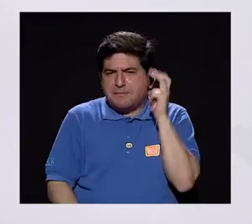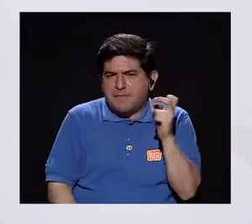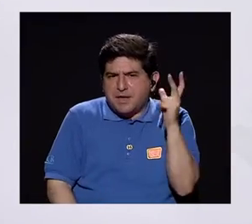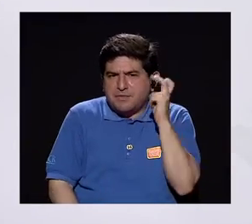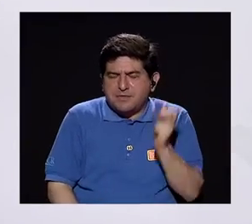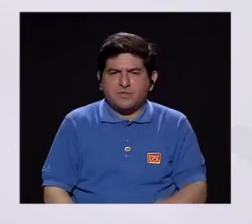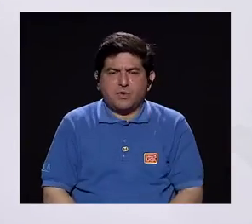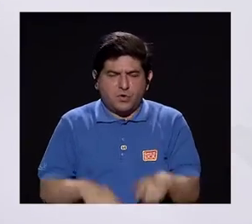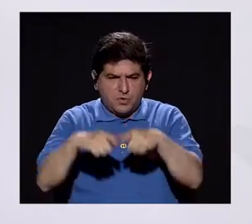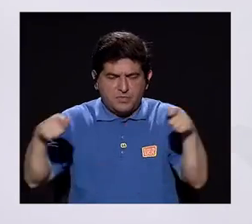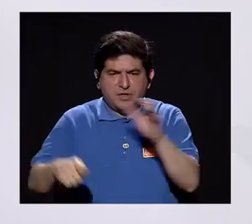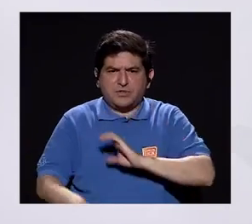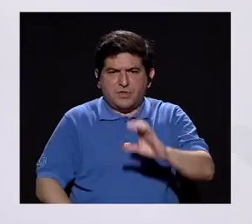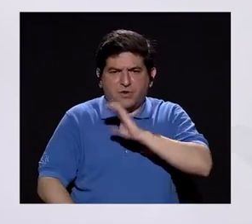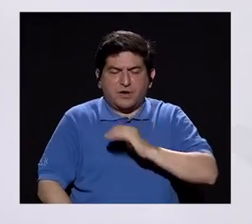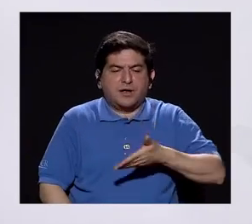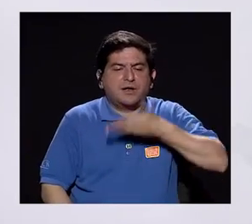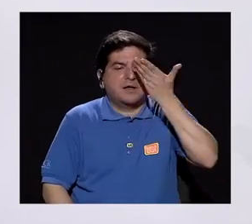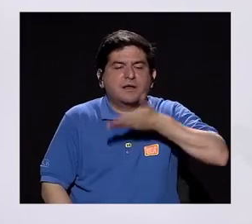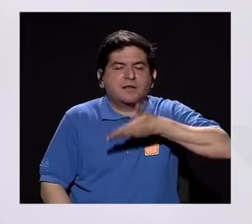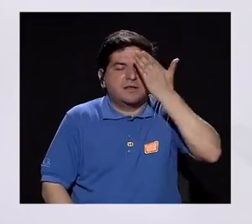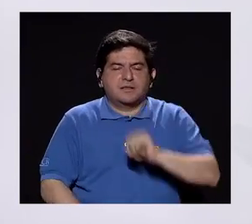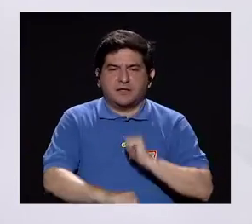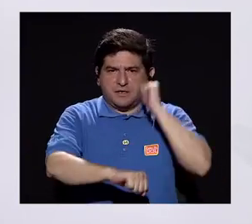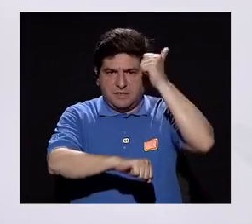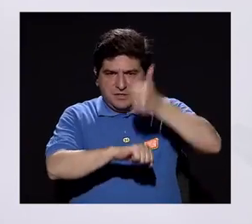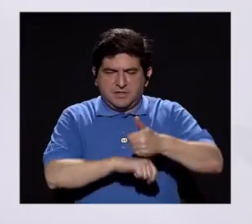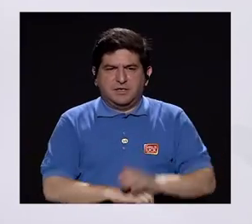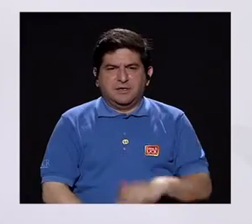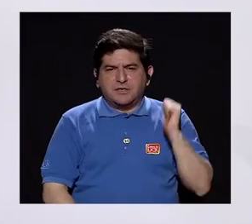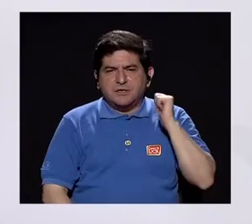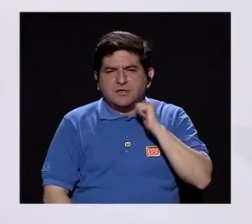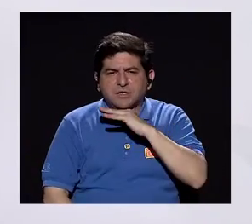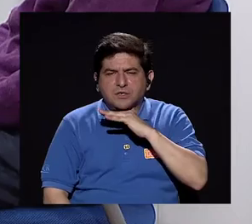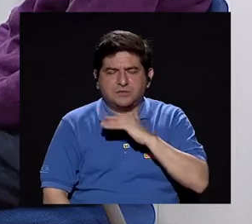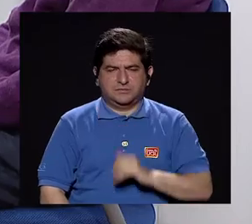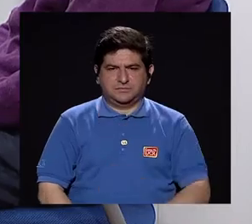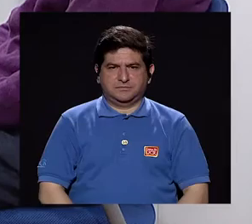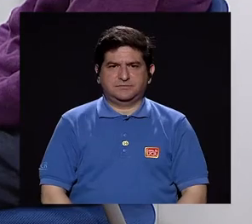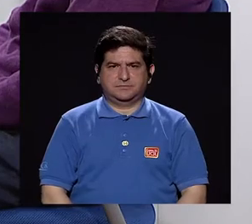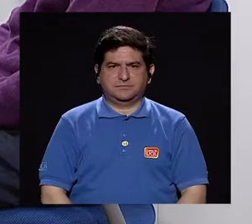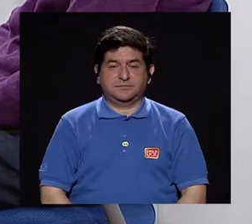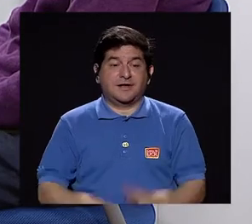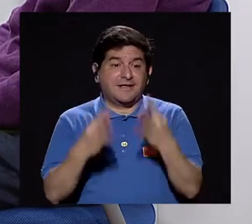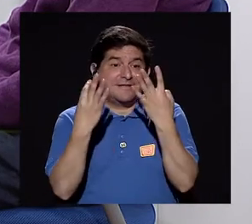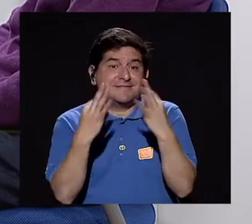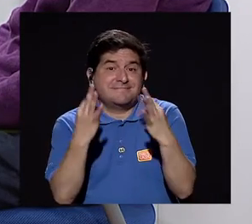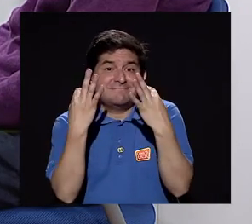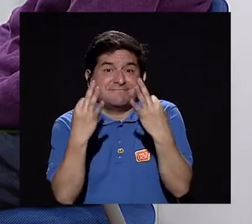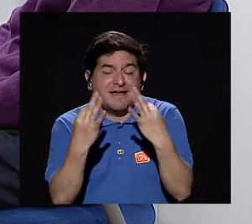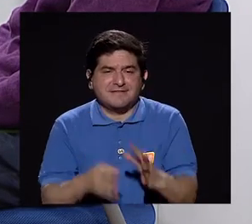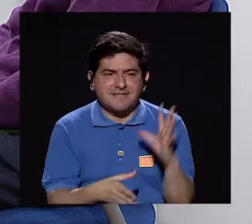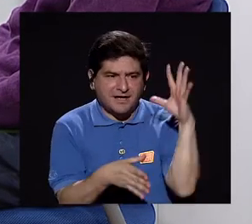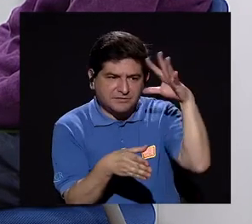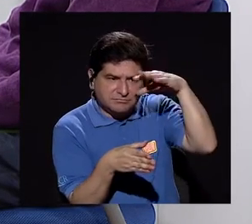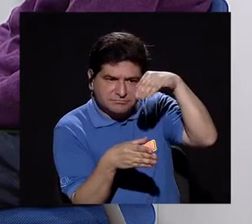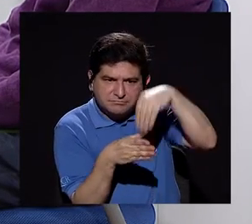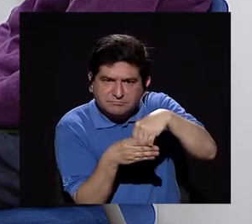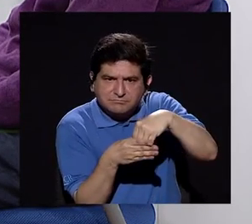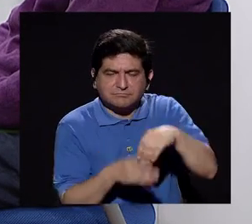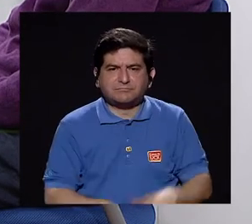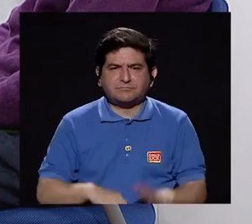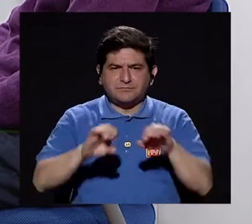medidores también de calidad de aire verá para poder determinar contaminación en aire hemos tratado de ir incorporando también